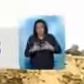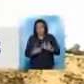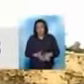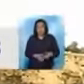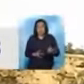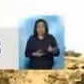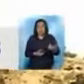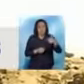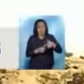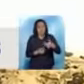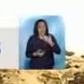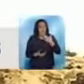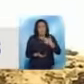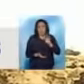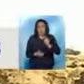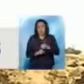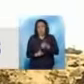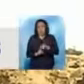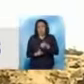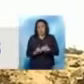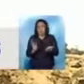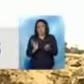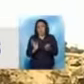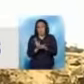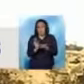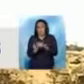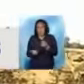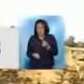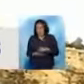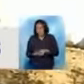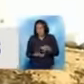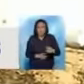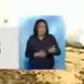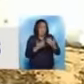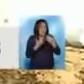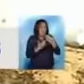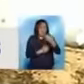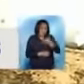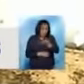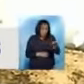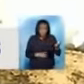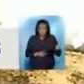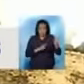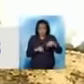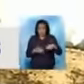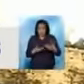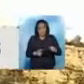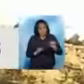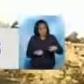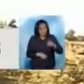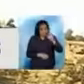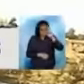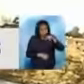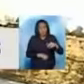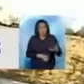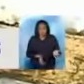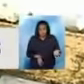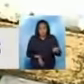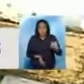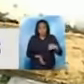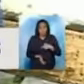combustible corre por cuenta del centro educativo, director. ¿Qué tal? ¿Cómo están? Agradecer a ustedes por su presencia. Y sí, tiene razón, pues